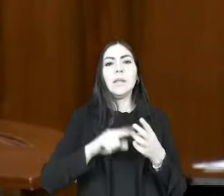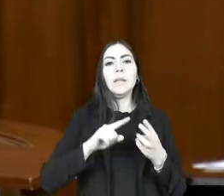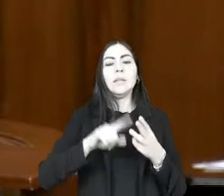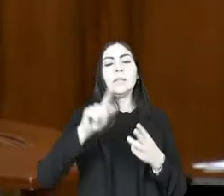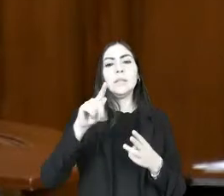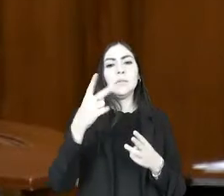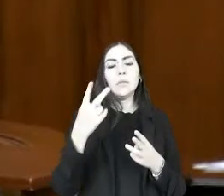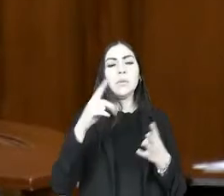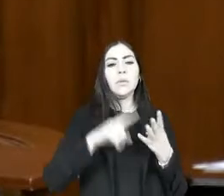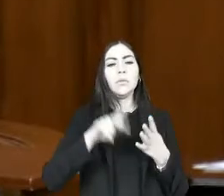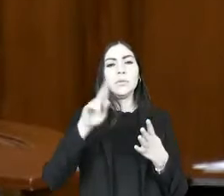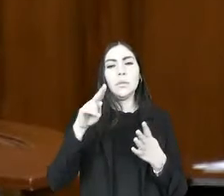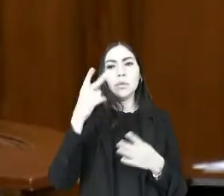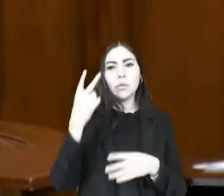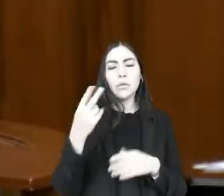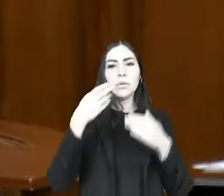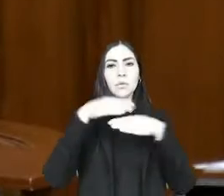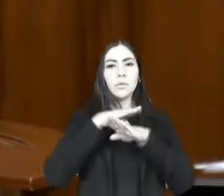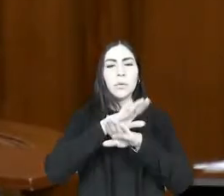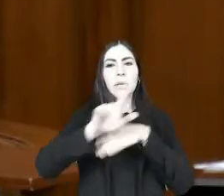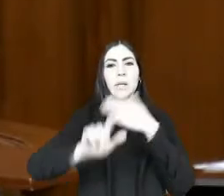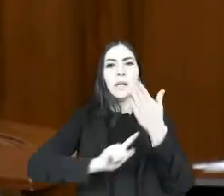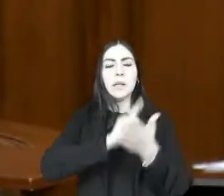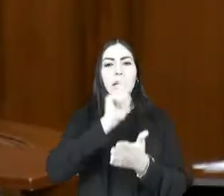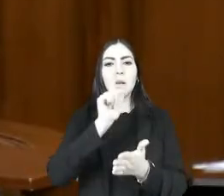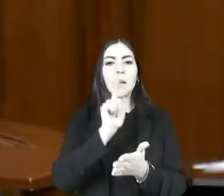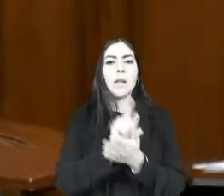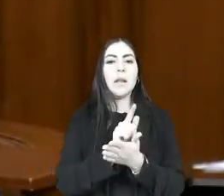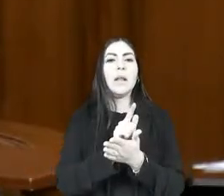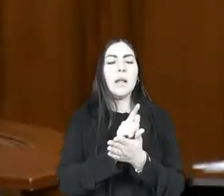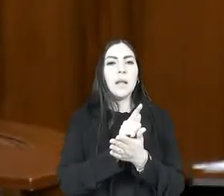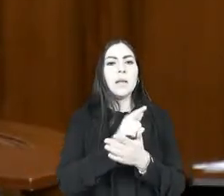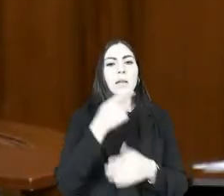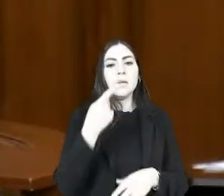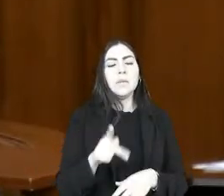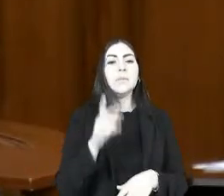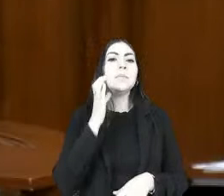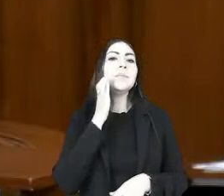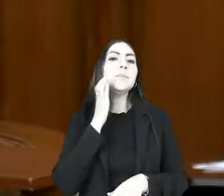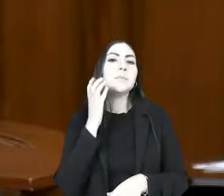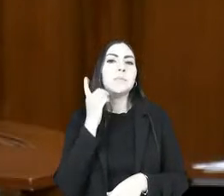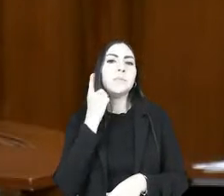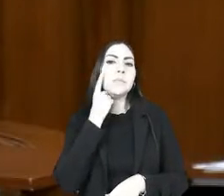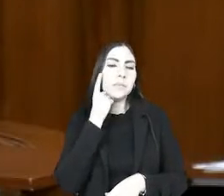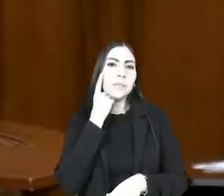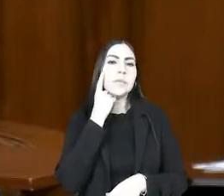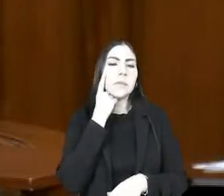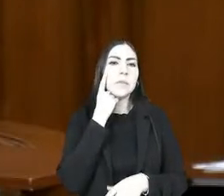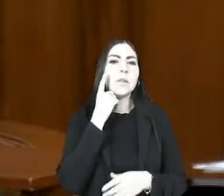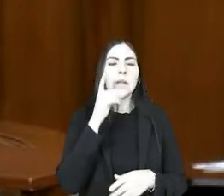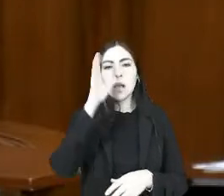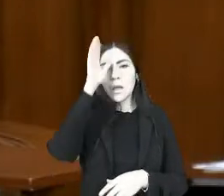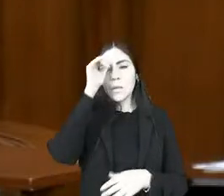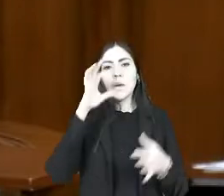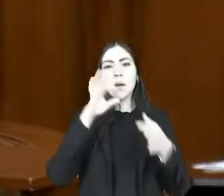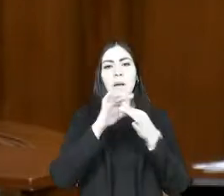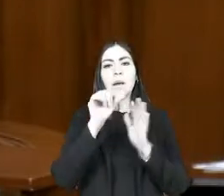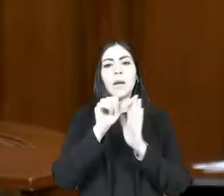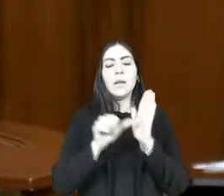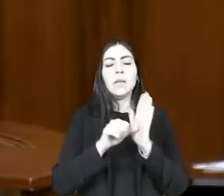82 de la Ley Orgánica del Poder Legislativo, en relación con lo dispuesto en los artículos